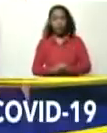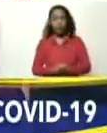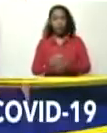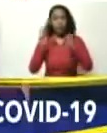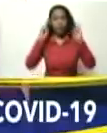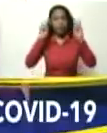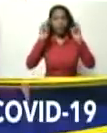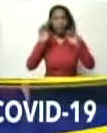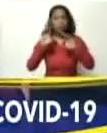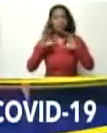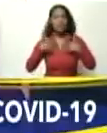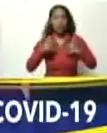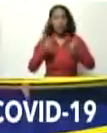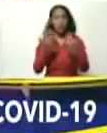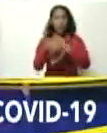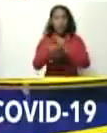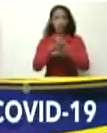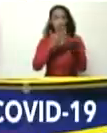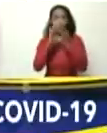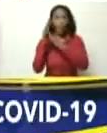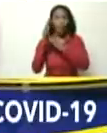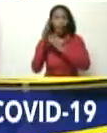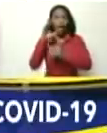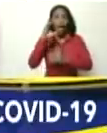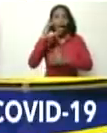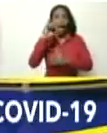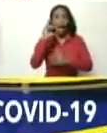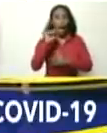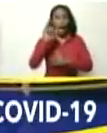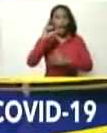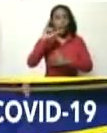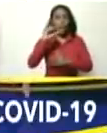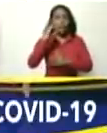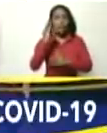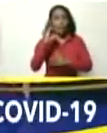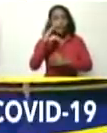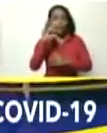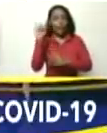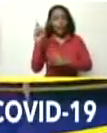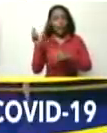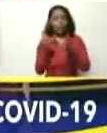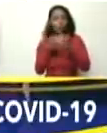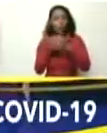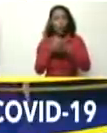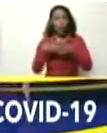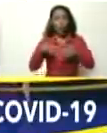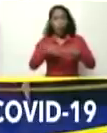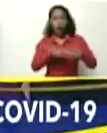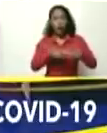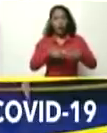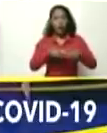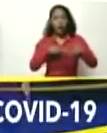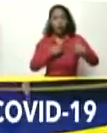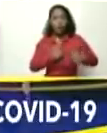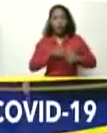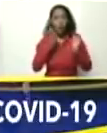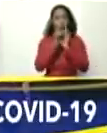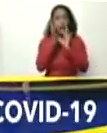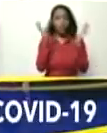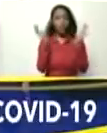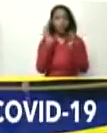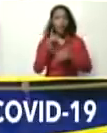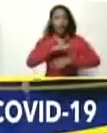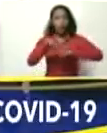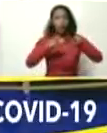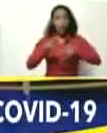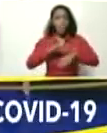Área de Salud Integral Comunitaria, la ASIT, de este sector Corazón de Jesús. Y además está la coordinadora de la